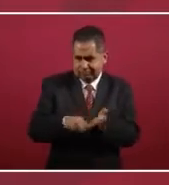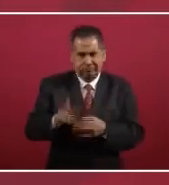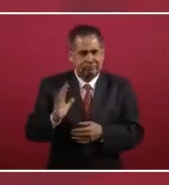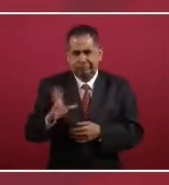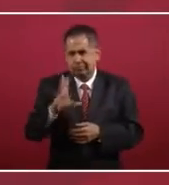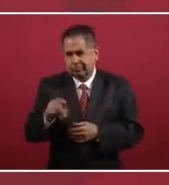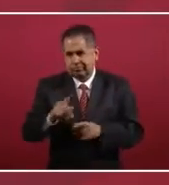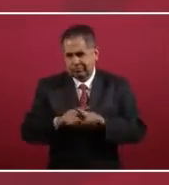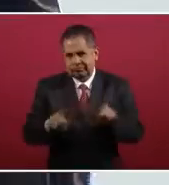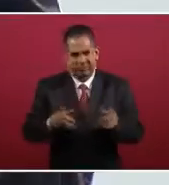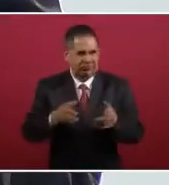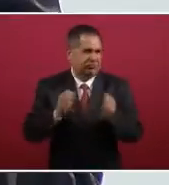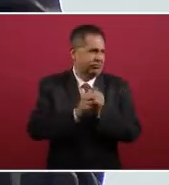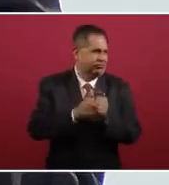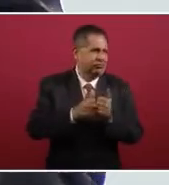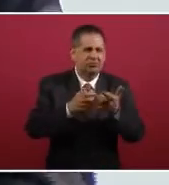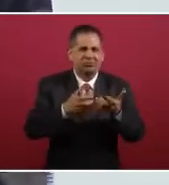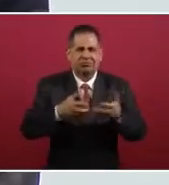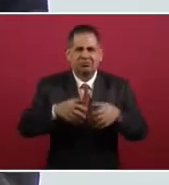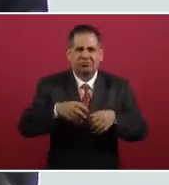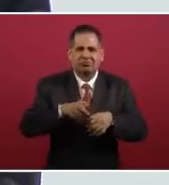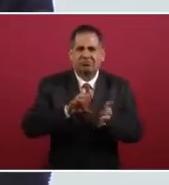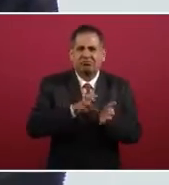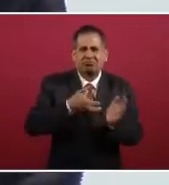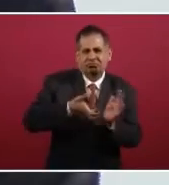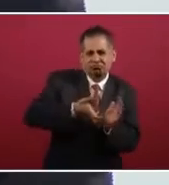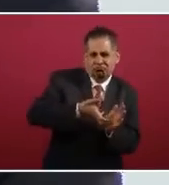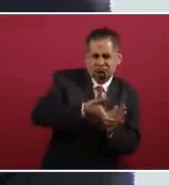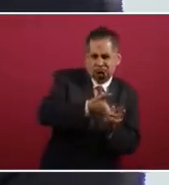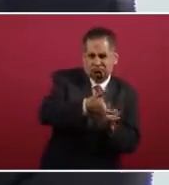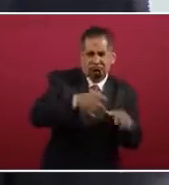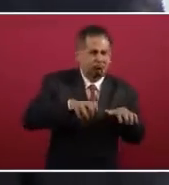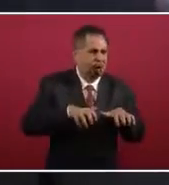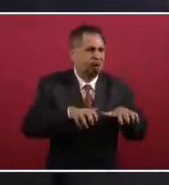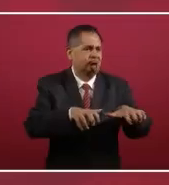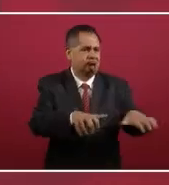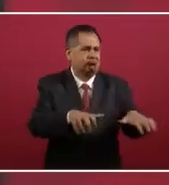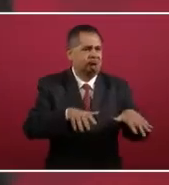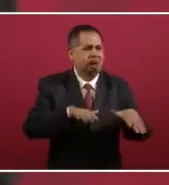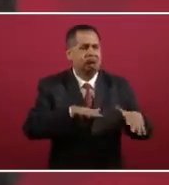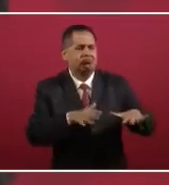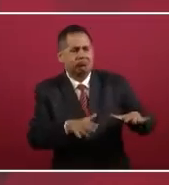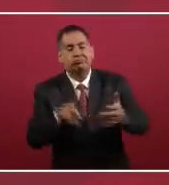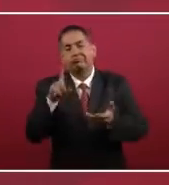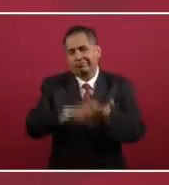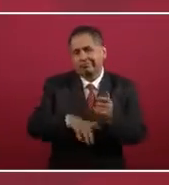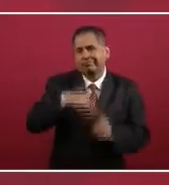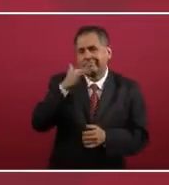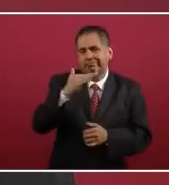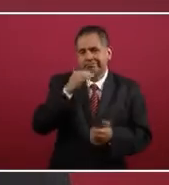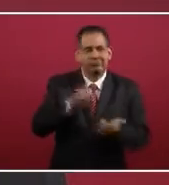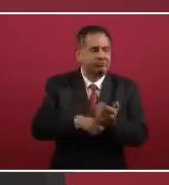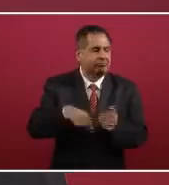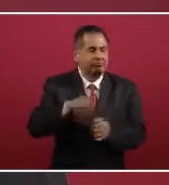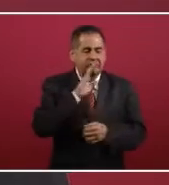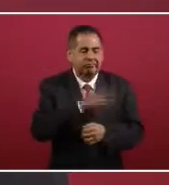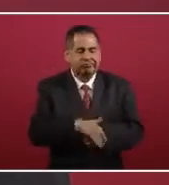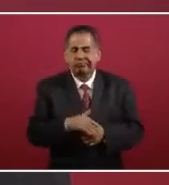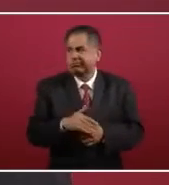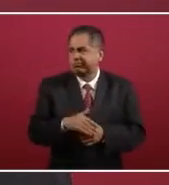con maquinaria, que además se hacían mal por la corrupción, no